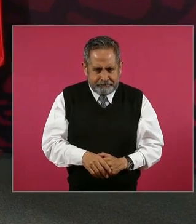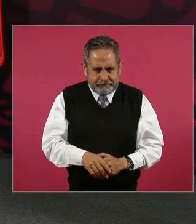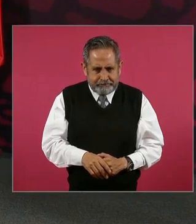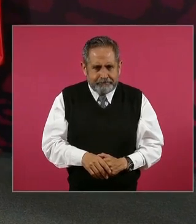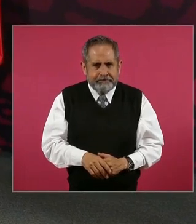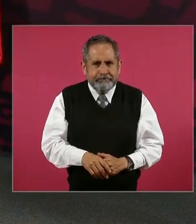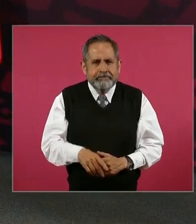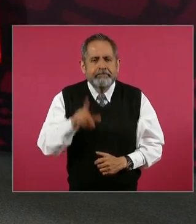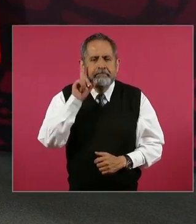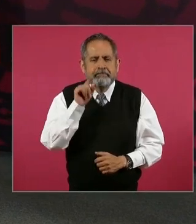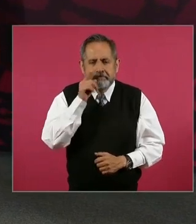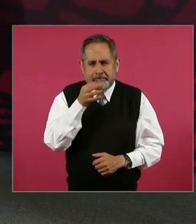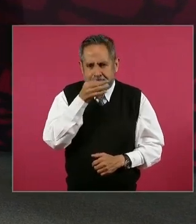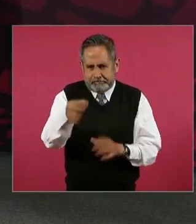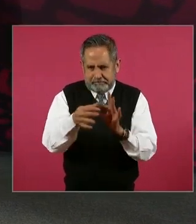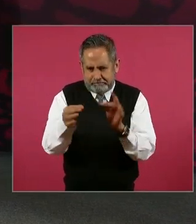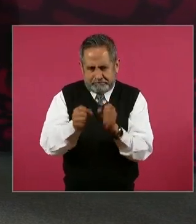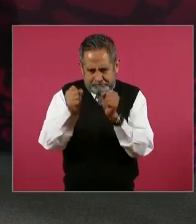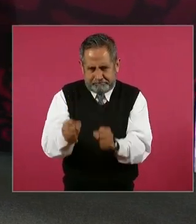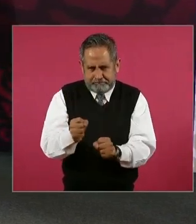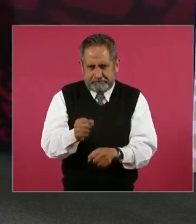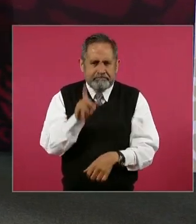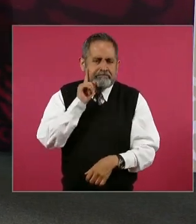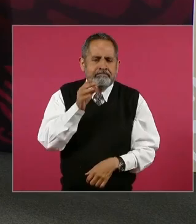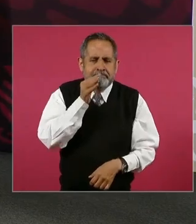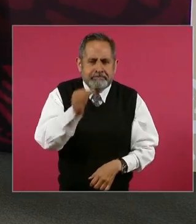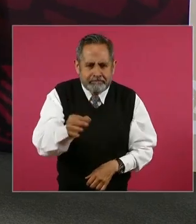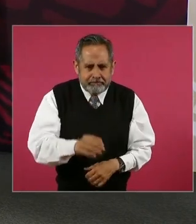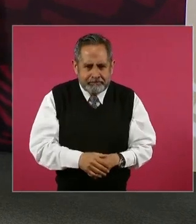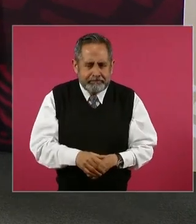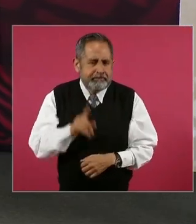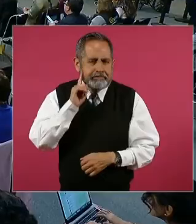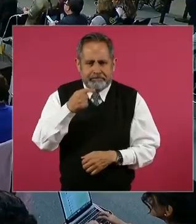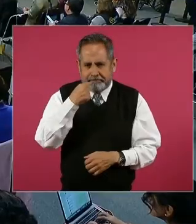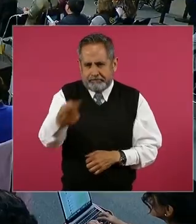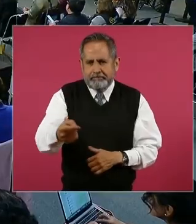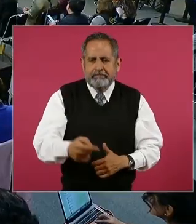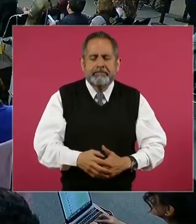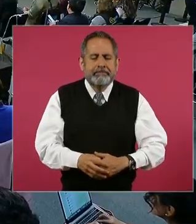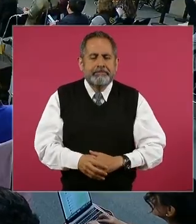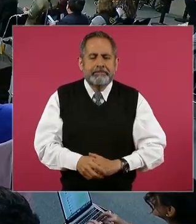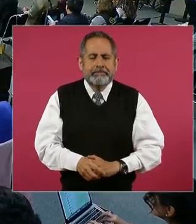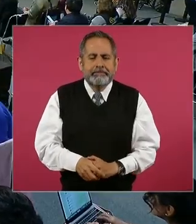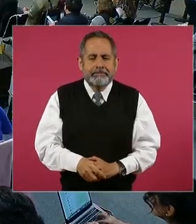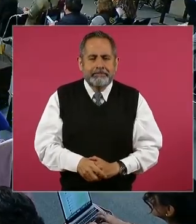este mañana les Confirmamos Sí mañana le